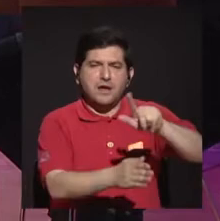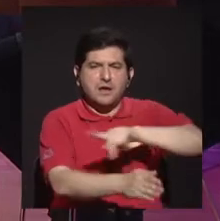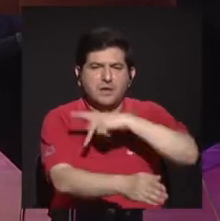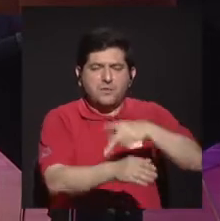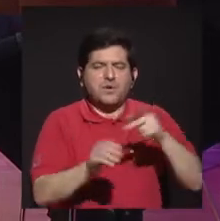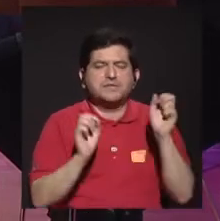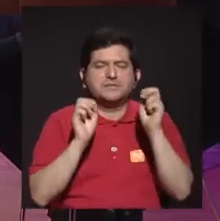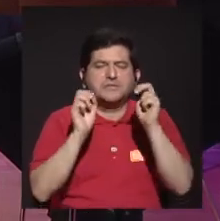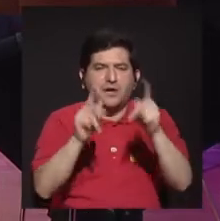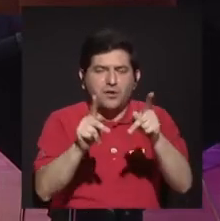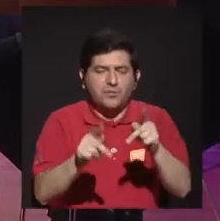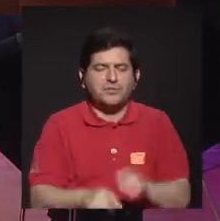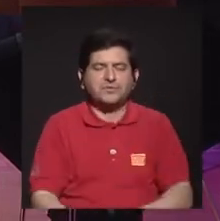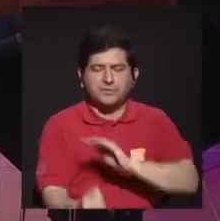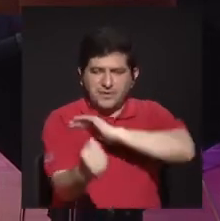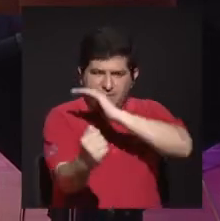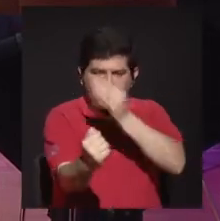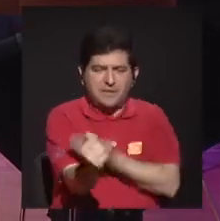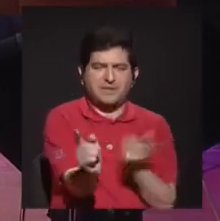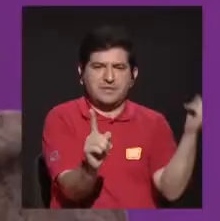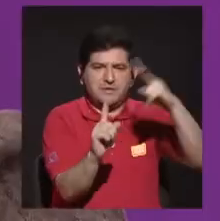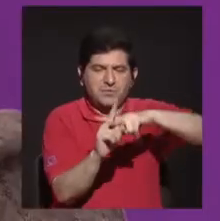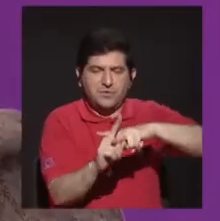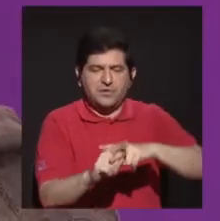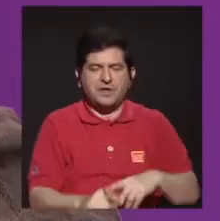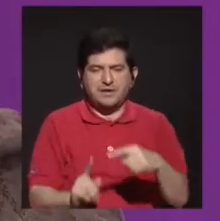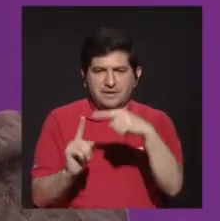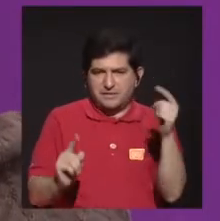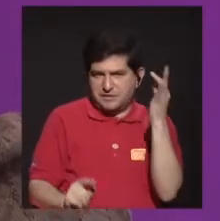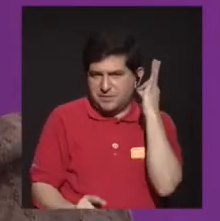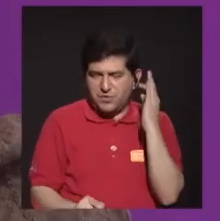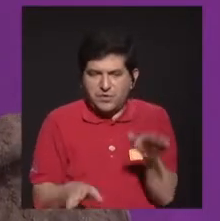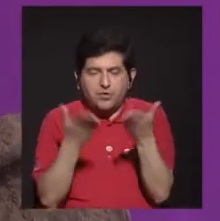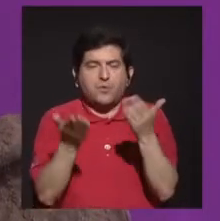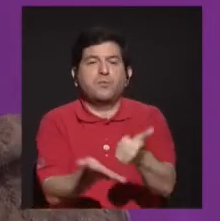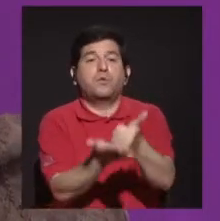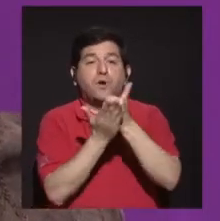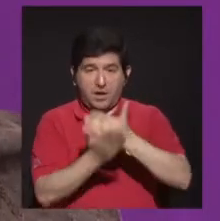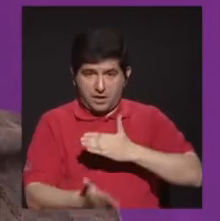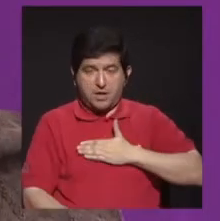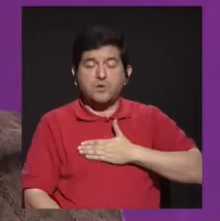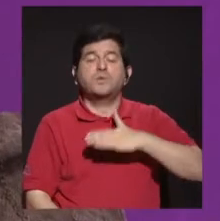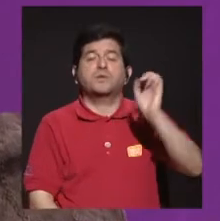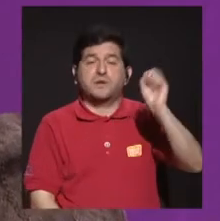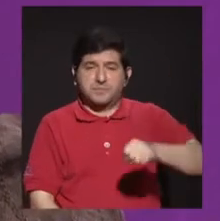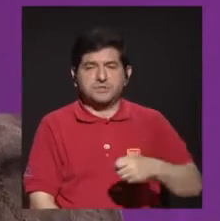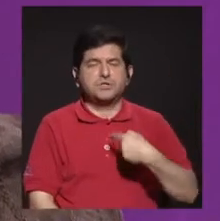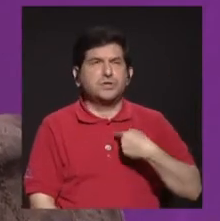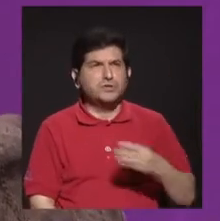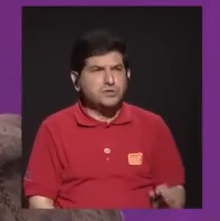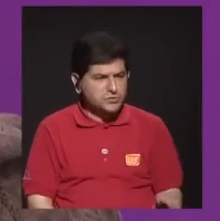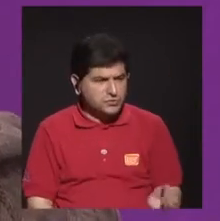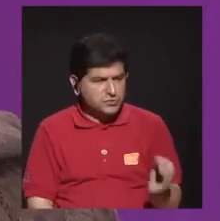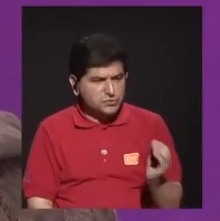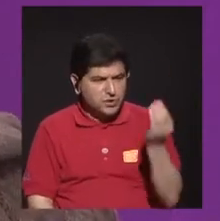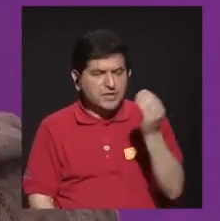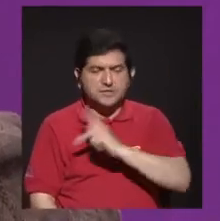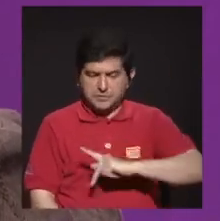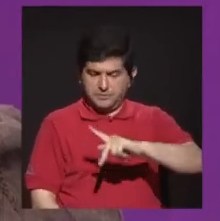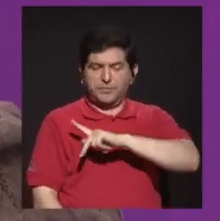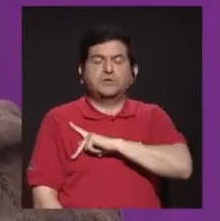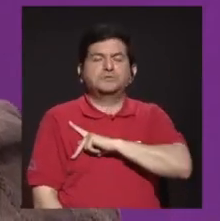para empoderarte como mujer? Buenas, me ha ayudado mucho por el hecho de que yo he crecido mucho como